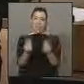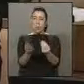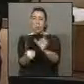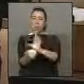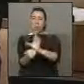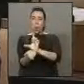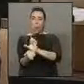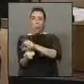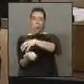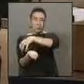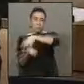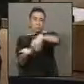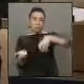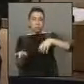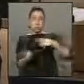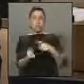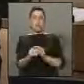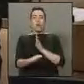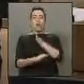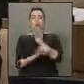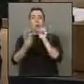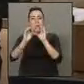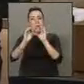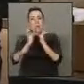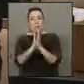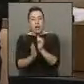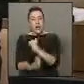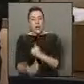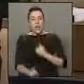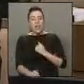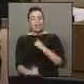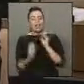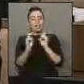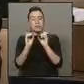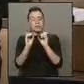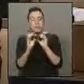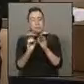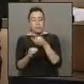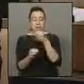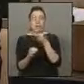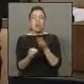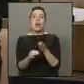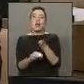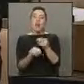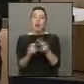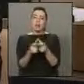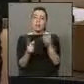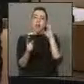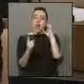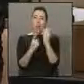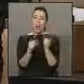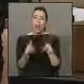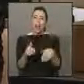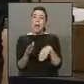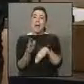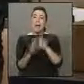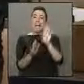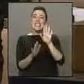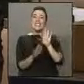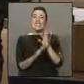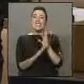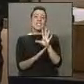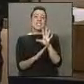sectores poblacionales a través de acciones de evangelización forma parte de un acervo de la cultura de nuestro país que ya suma más de un